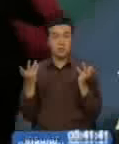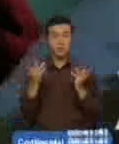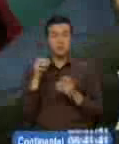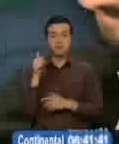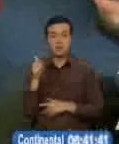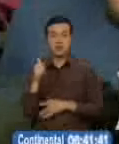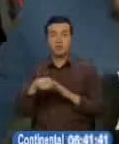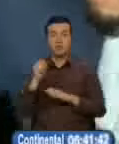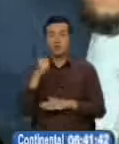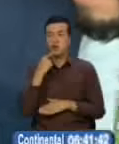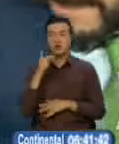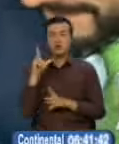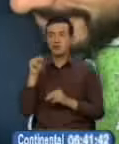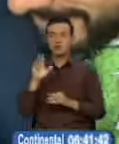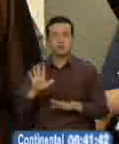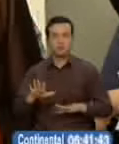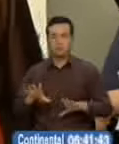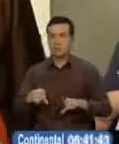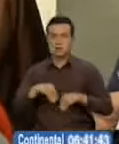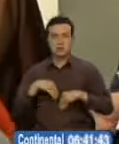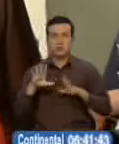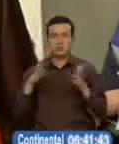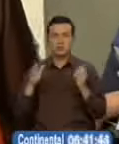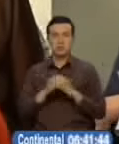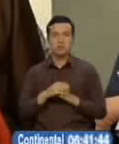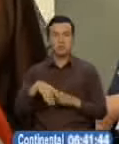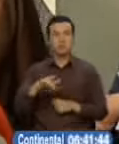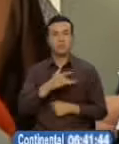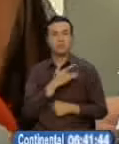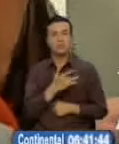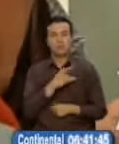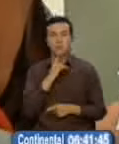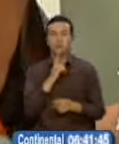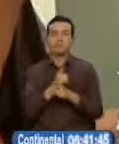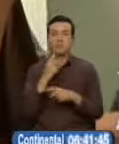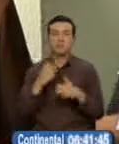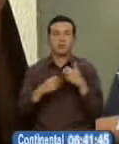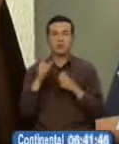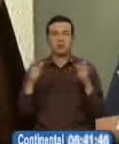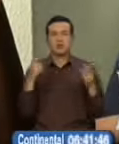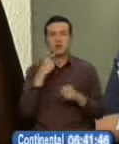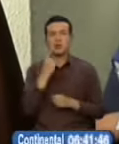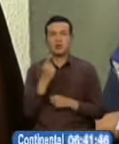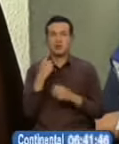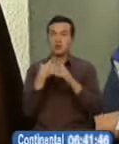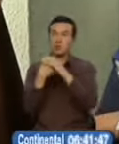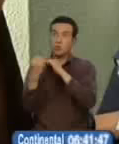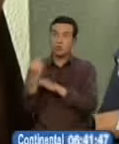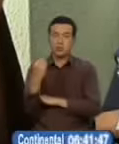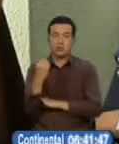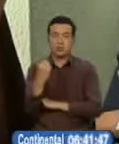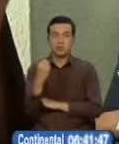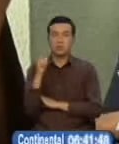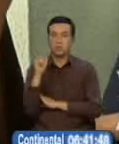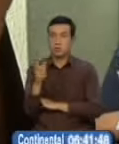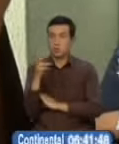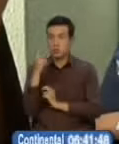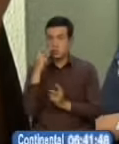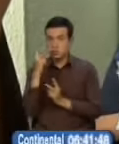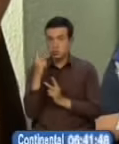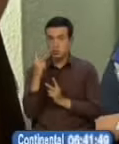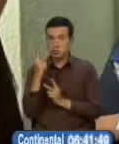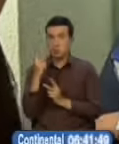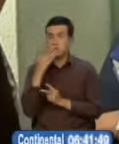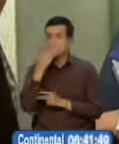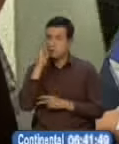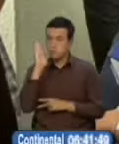propia defensa desistió de la solicitud. Justamente por el malestar que se ha generado de que la gente piensa que puede huir. Es decir, él, si quieren verle y quieren verle